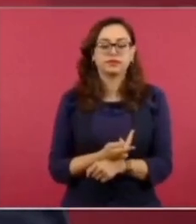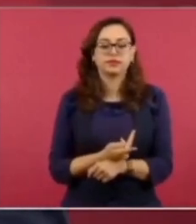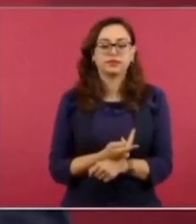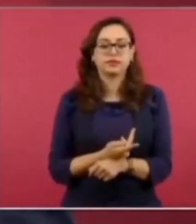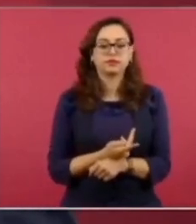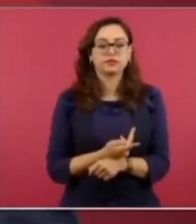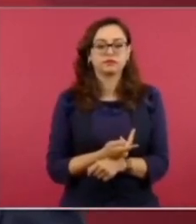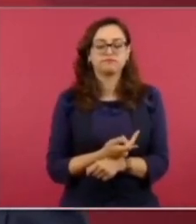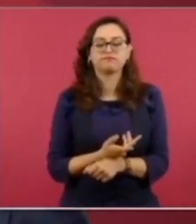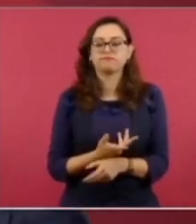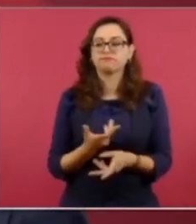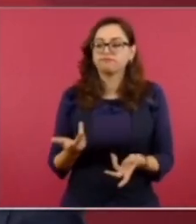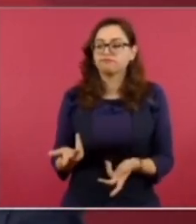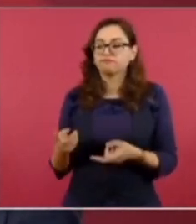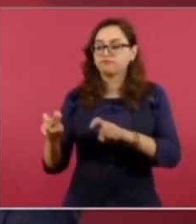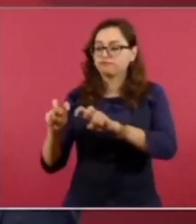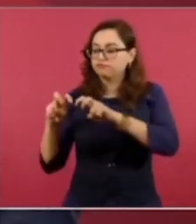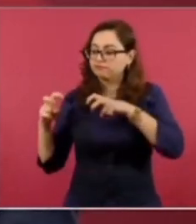se han separado